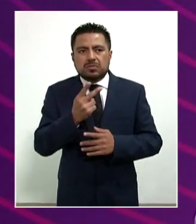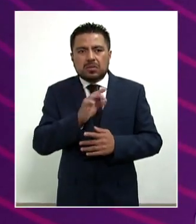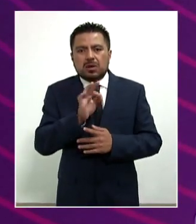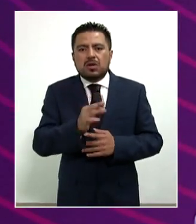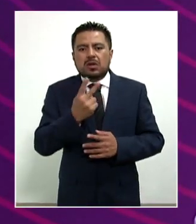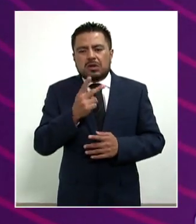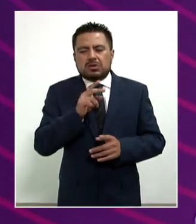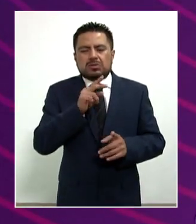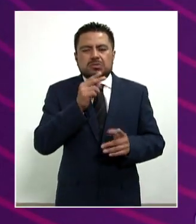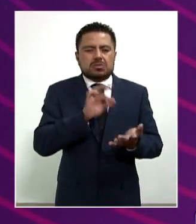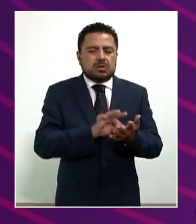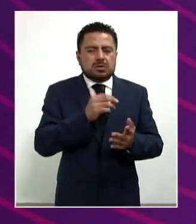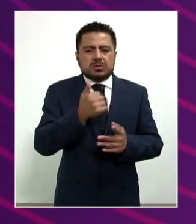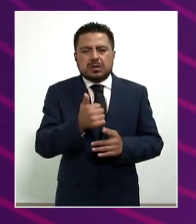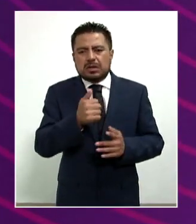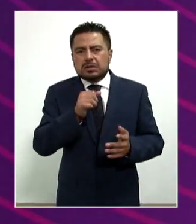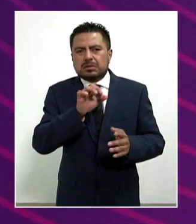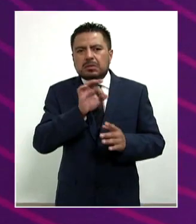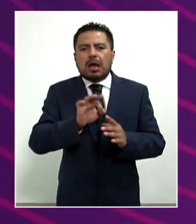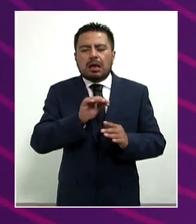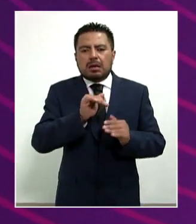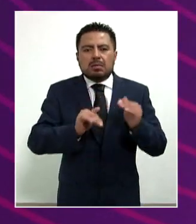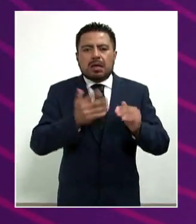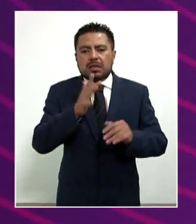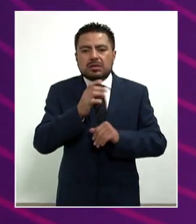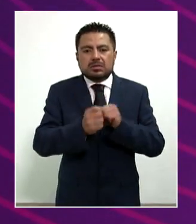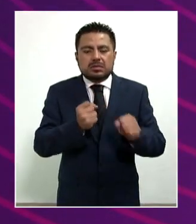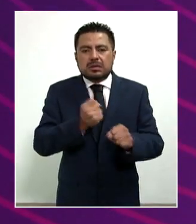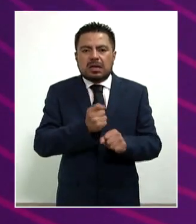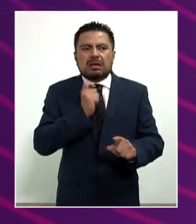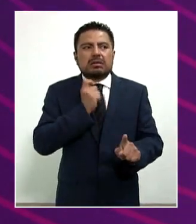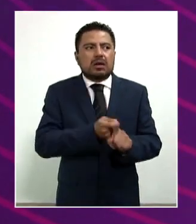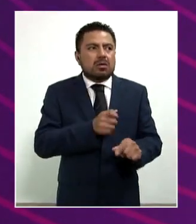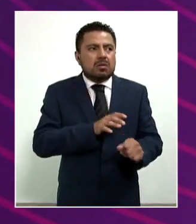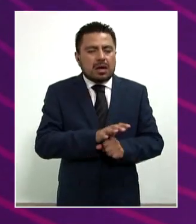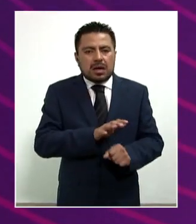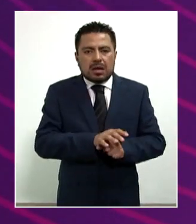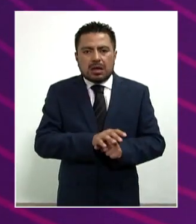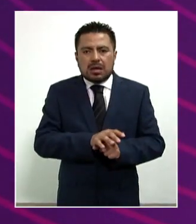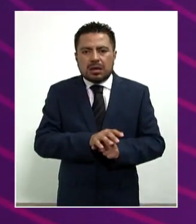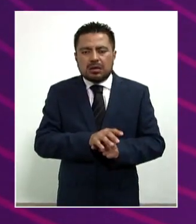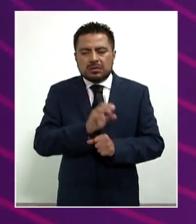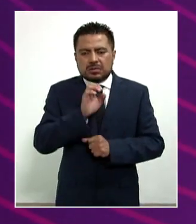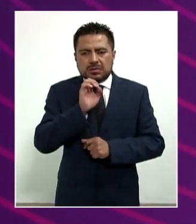son 2.6 puntos porcentuales menos en 10 años, lo cual significa